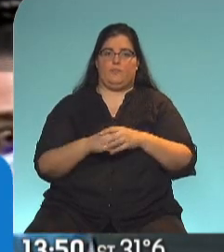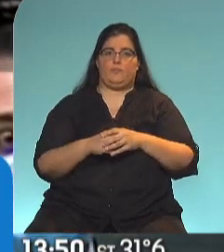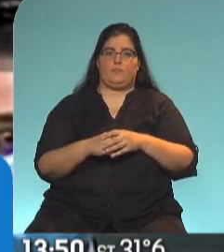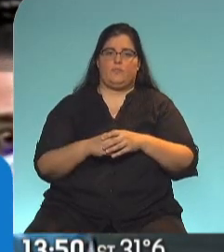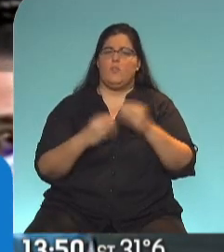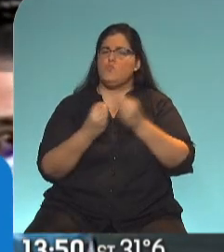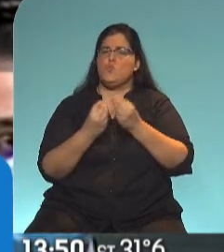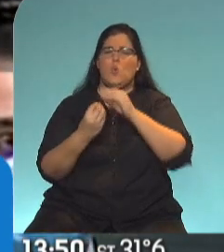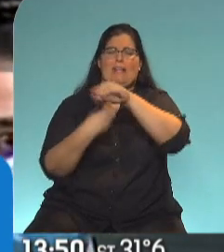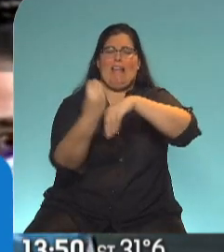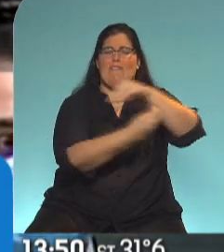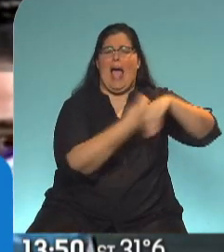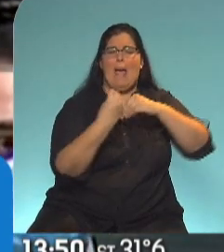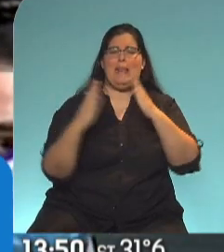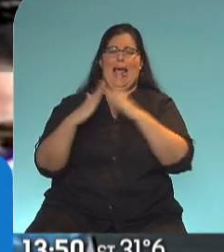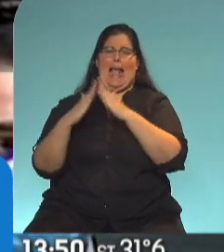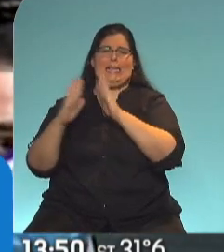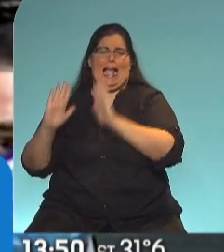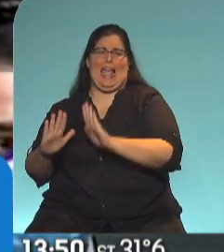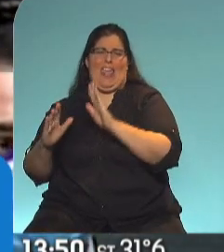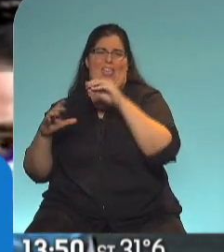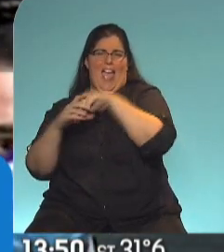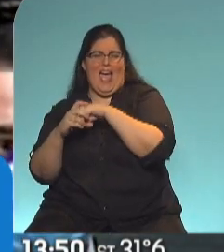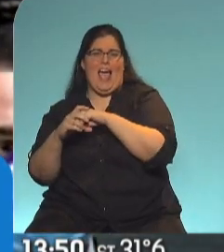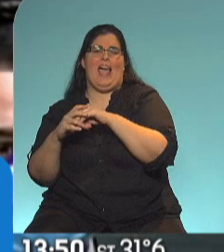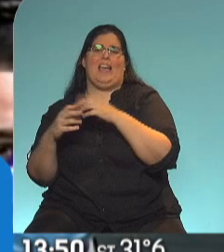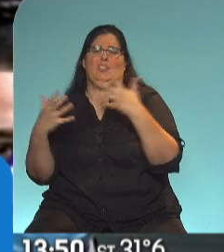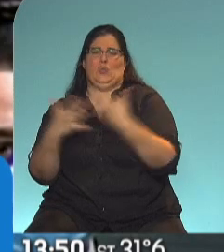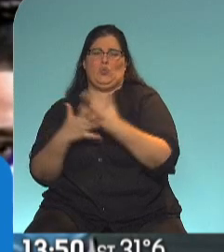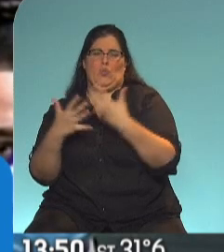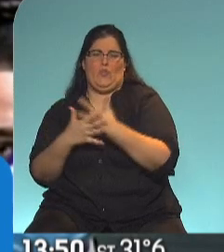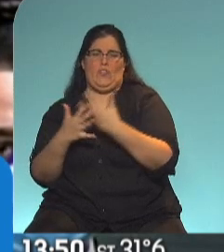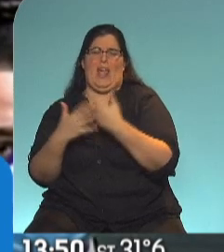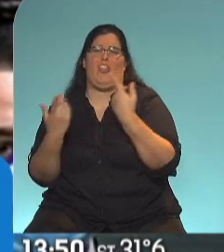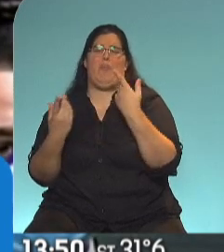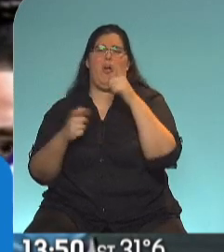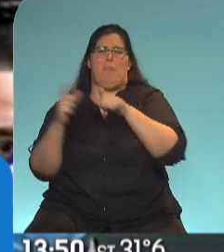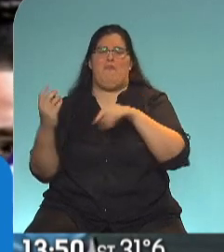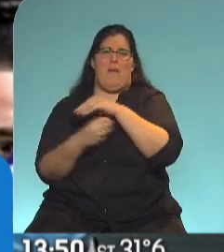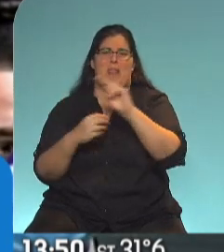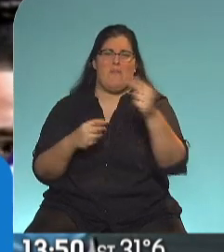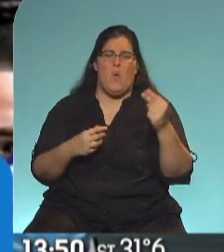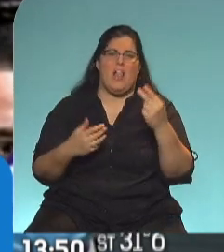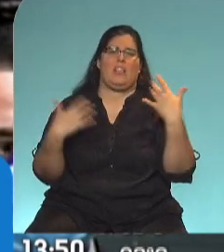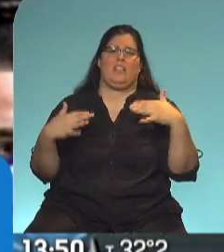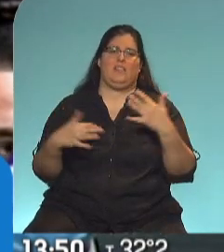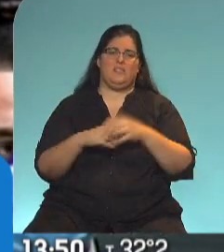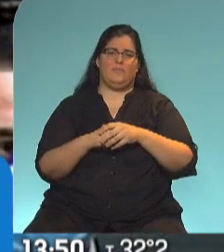Tante famiglie che ci stanno guardando in questo momento stanno soffrendo per la perdita dei propri cari.